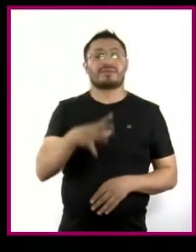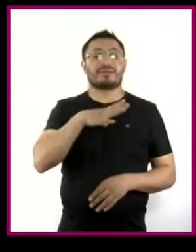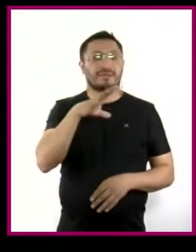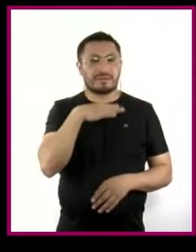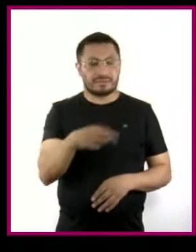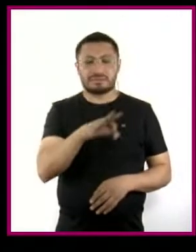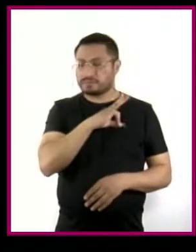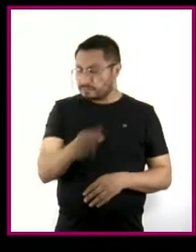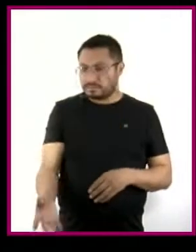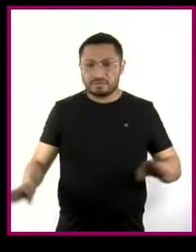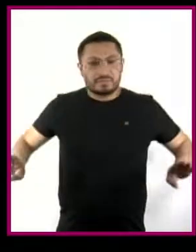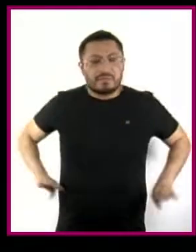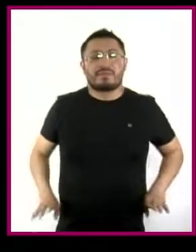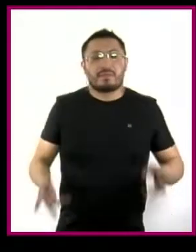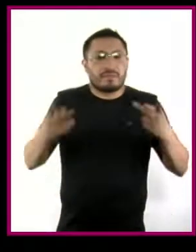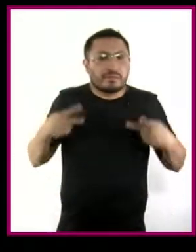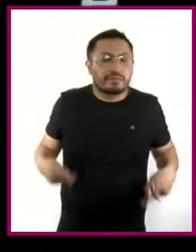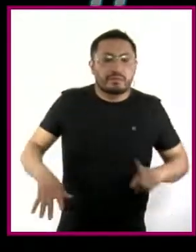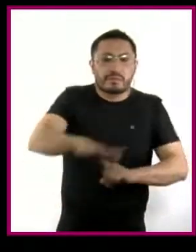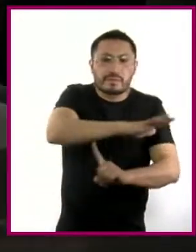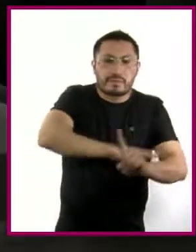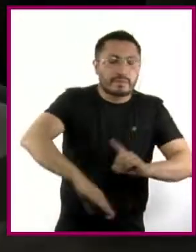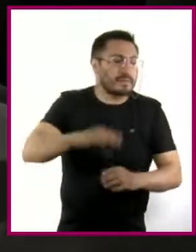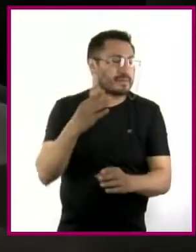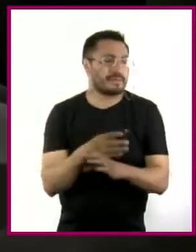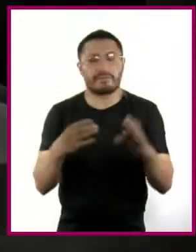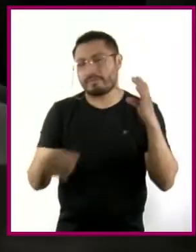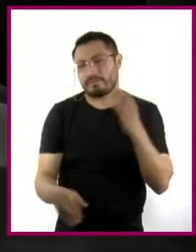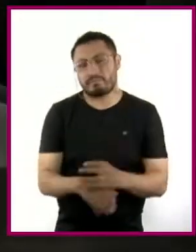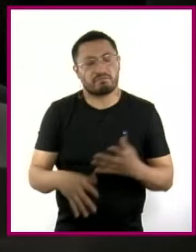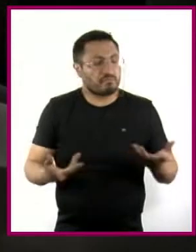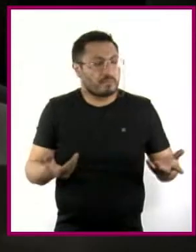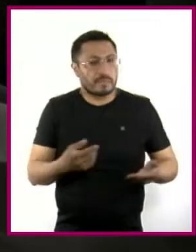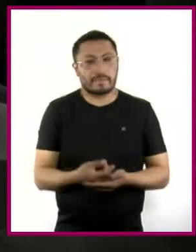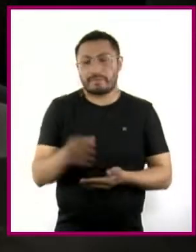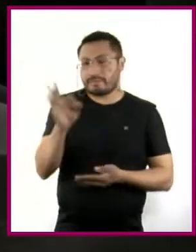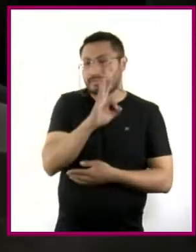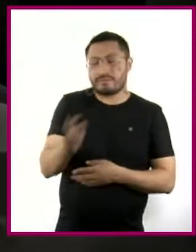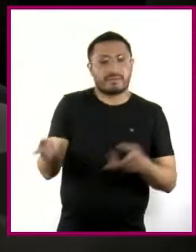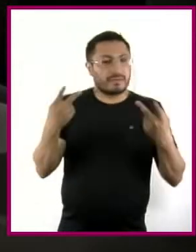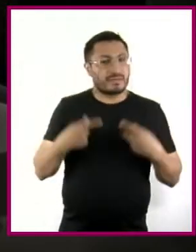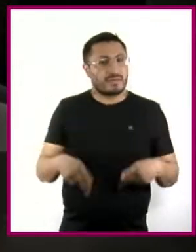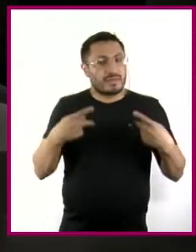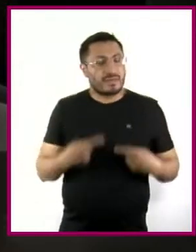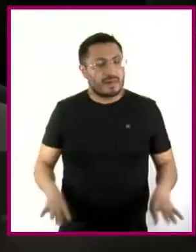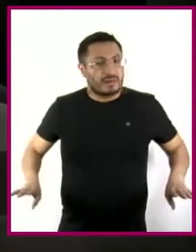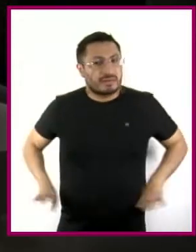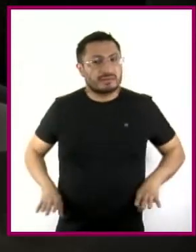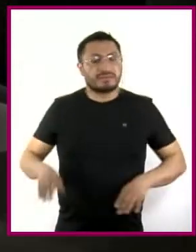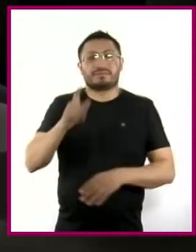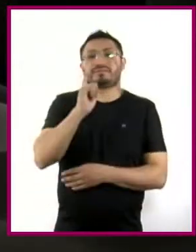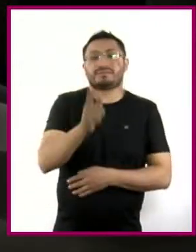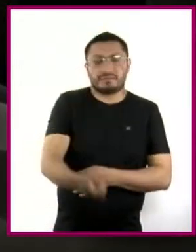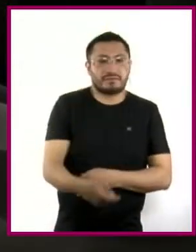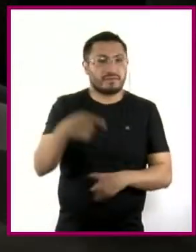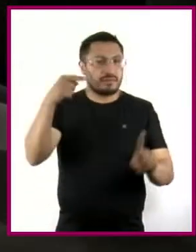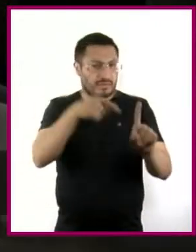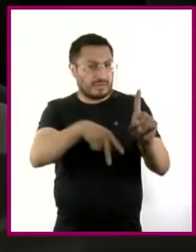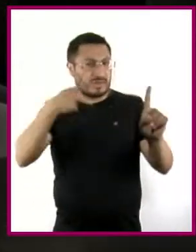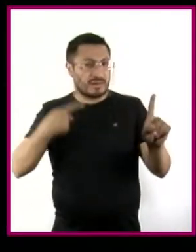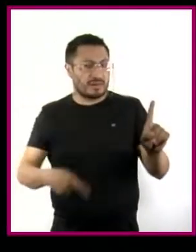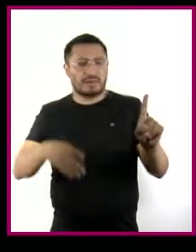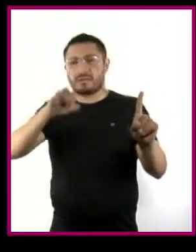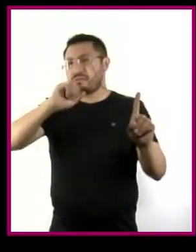aplicarse a personas, situaciones o cosas. Si se aplica a una persona, significa que ella es merecedora de